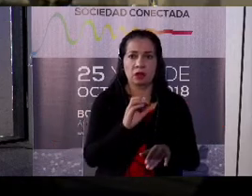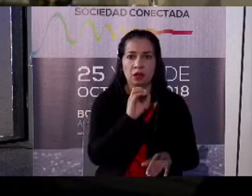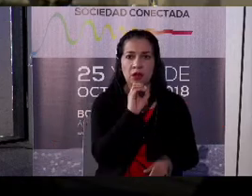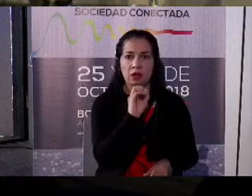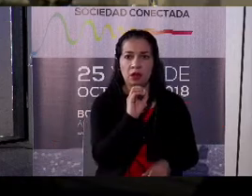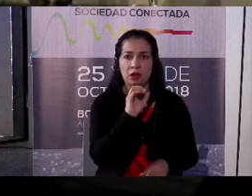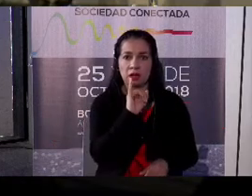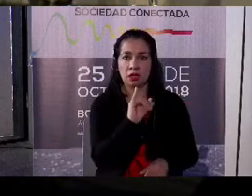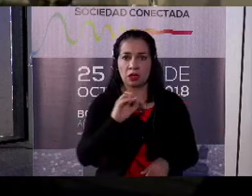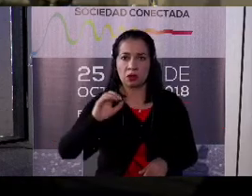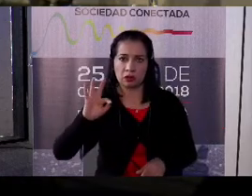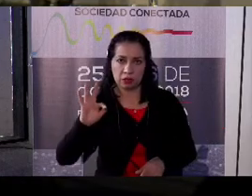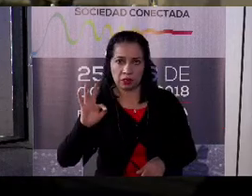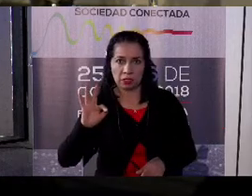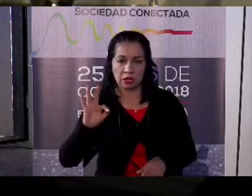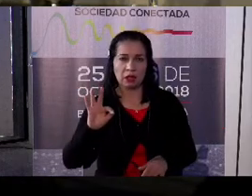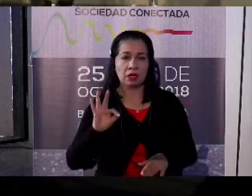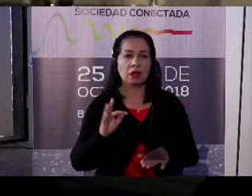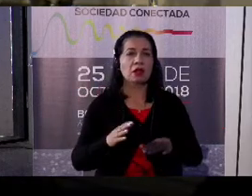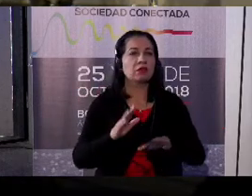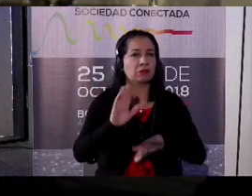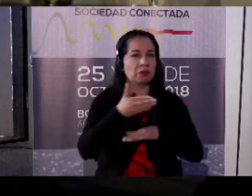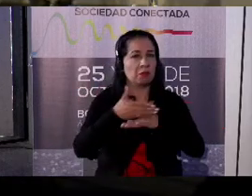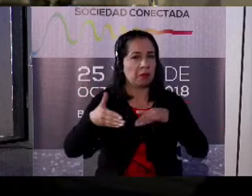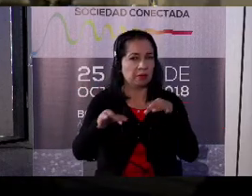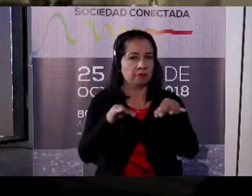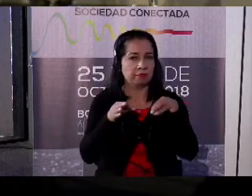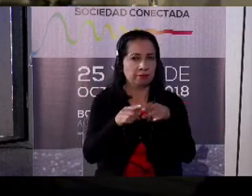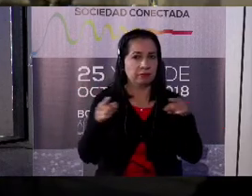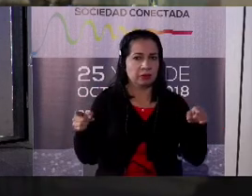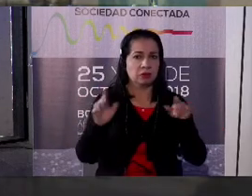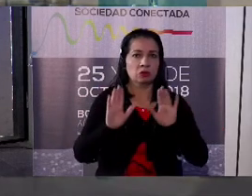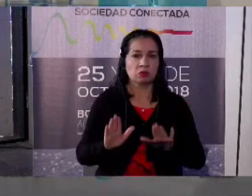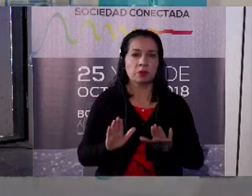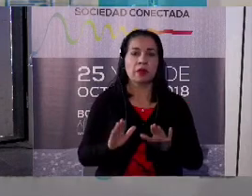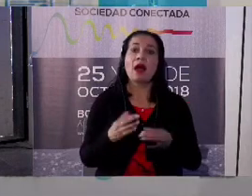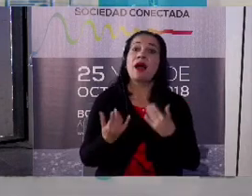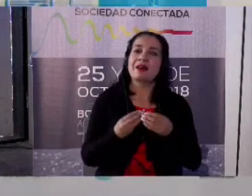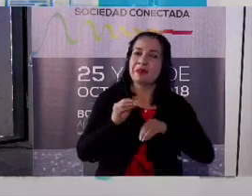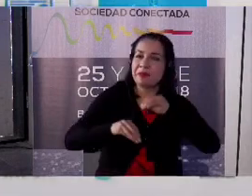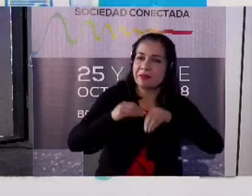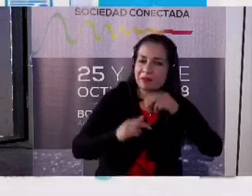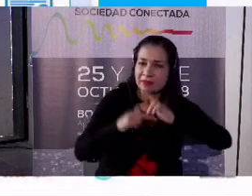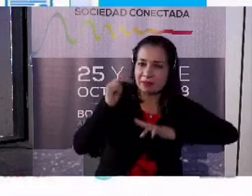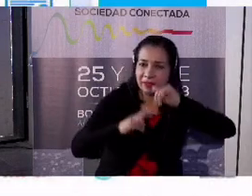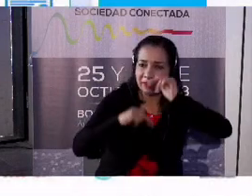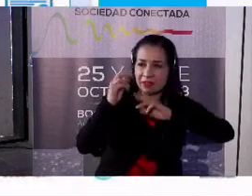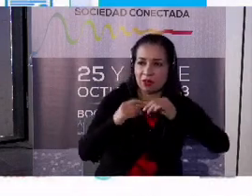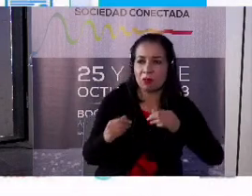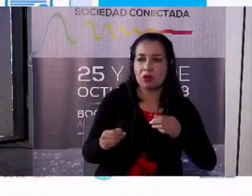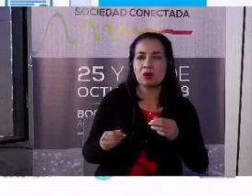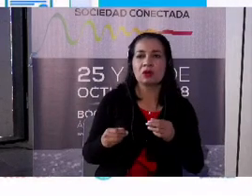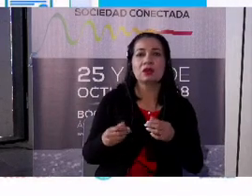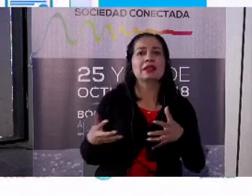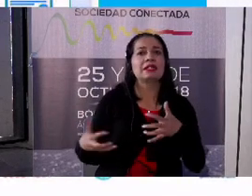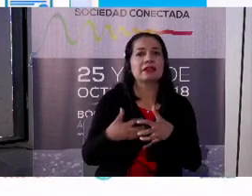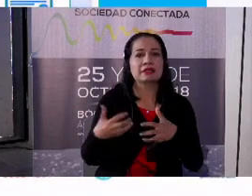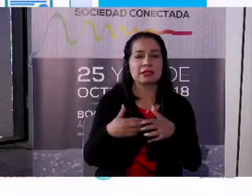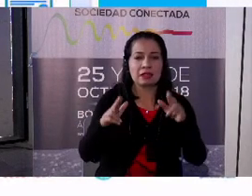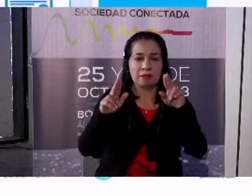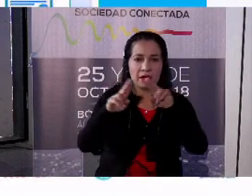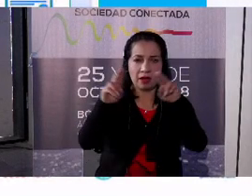yot qué va a mencionar más adelante esto es la arquitectura de nuestro sistema internet de las cosas en la parte